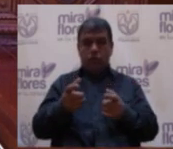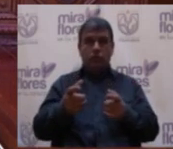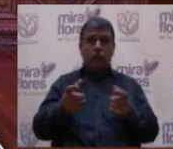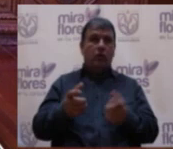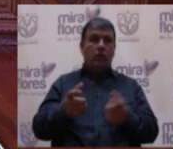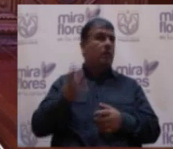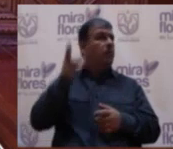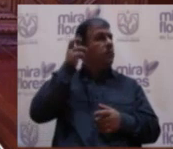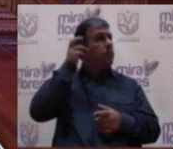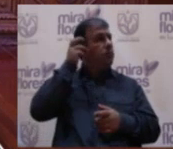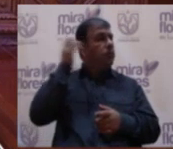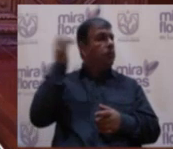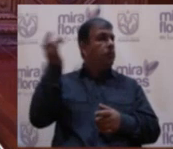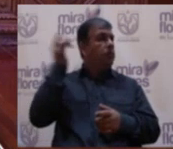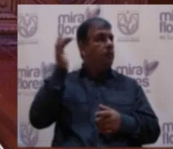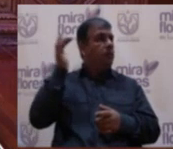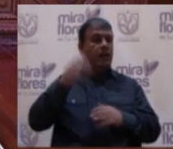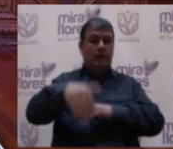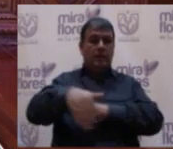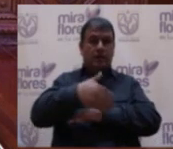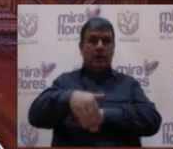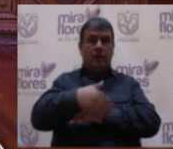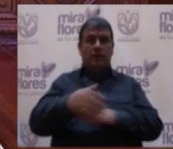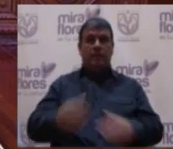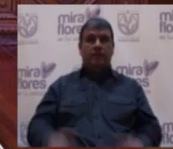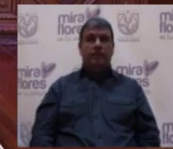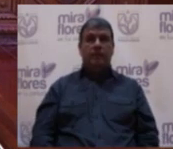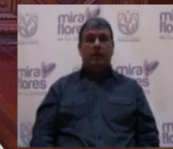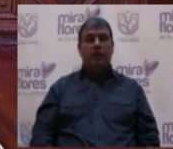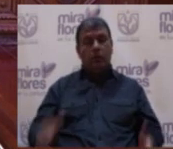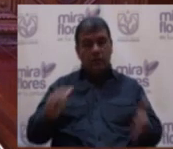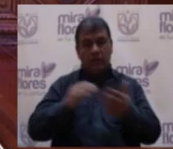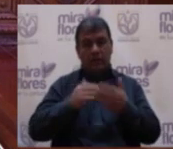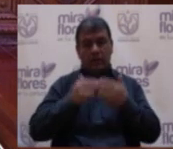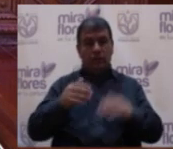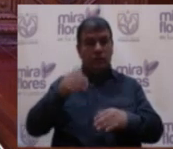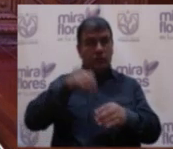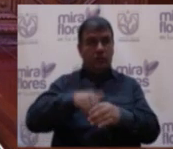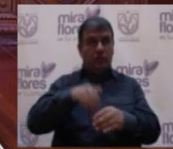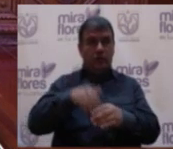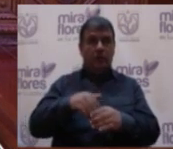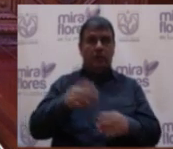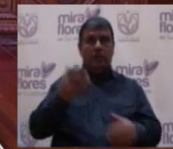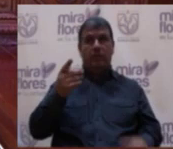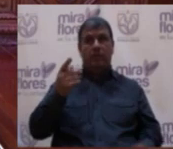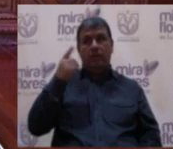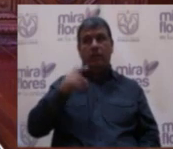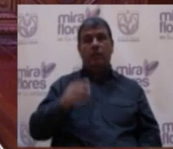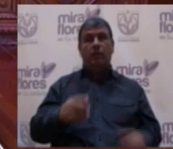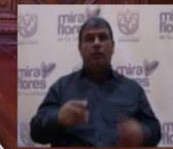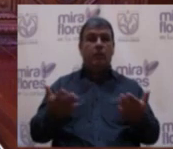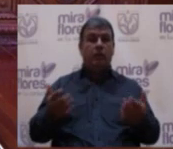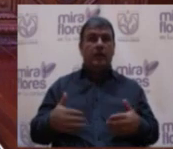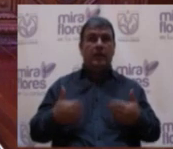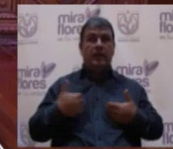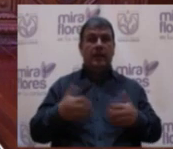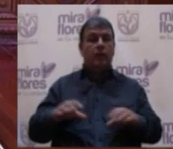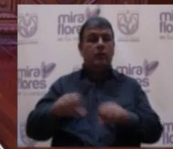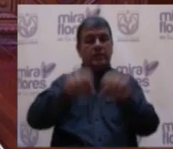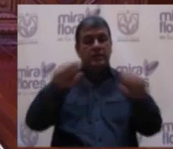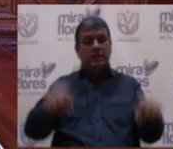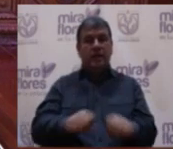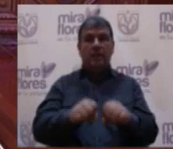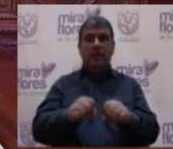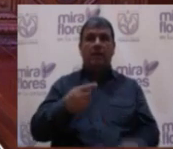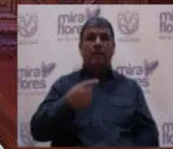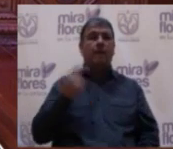auditivo en las calles. Repito, aquí estamos votando por la generación de un sistema público de uso